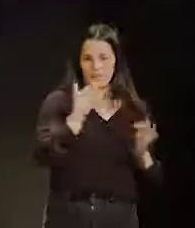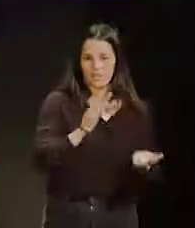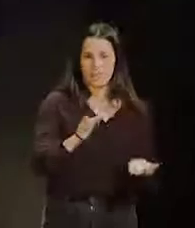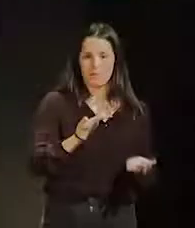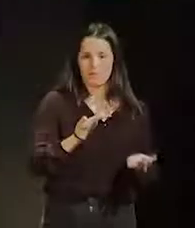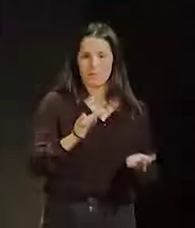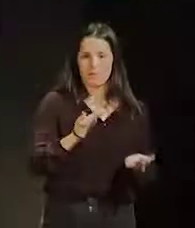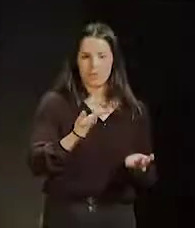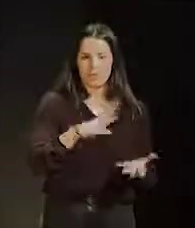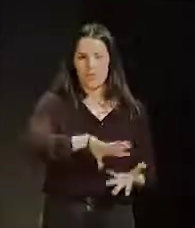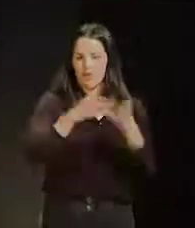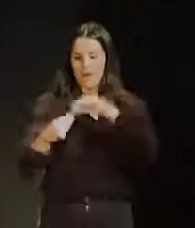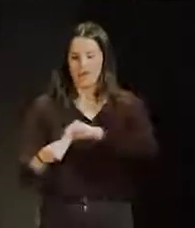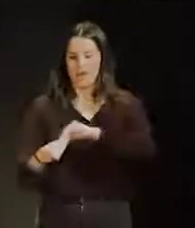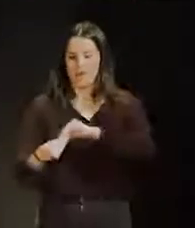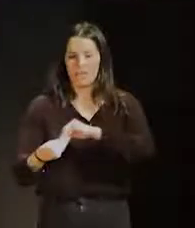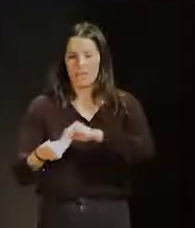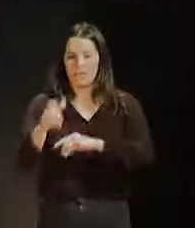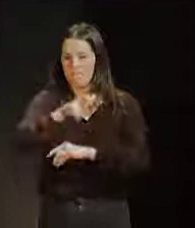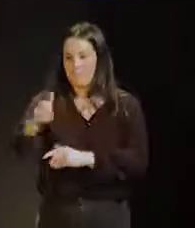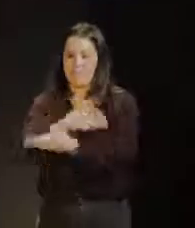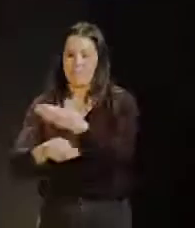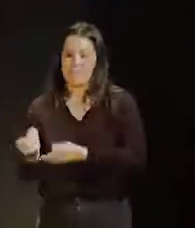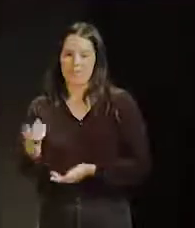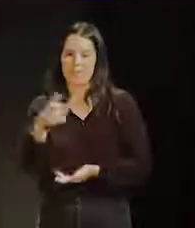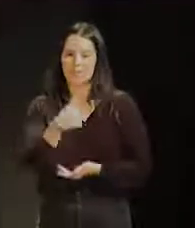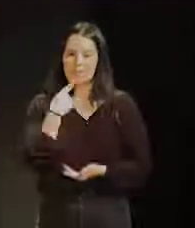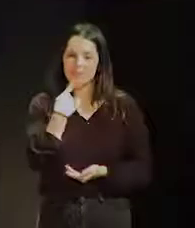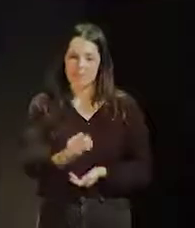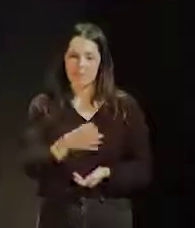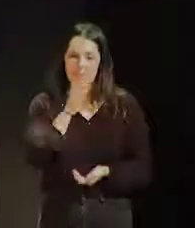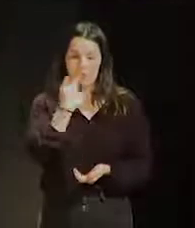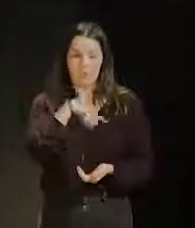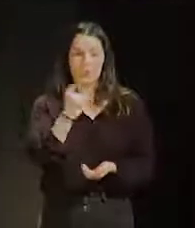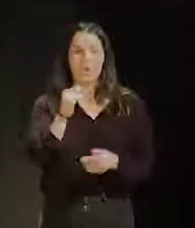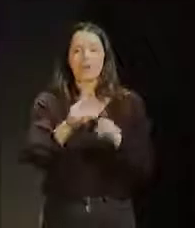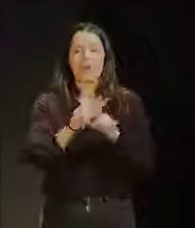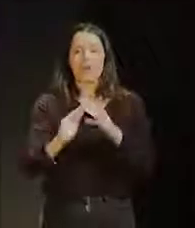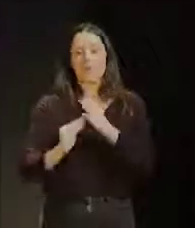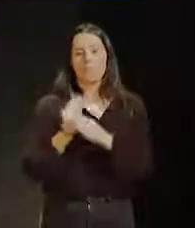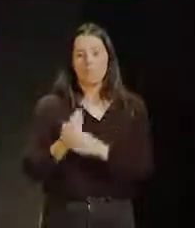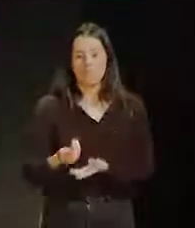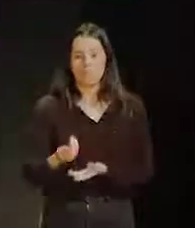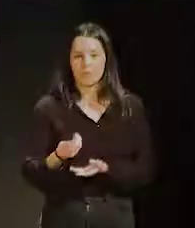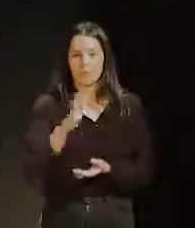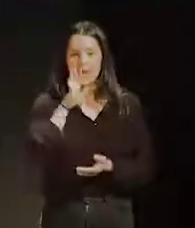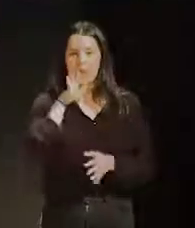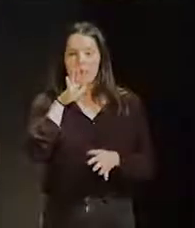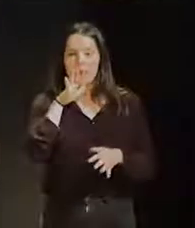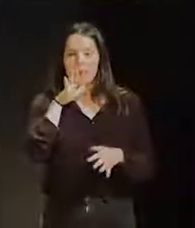fin es más difícil, porque en la fin nosotros tenemos un producto y tenemos de